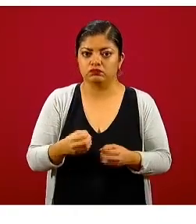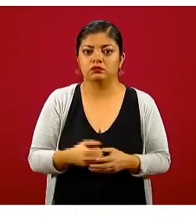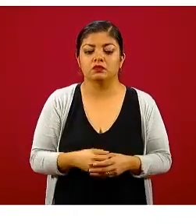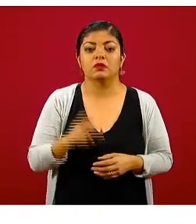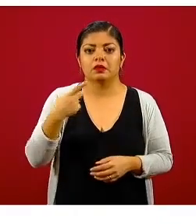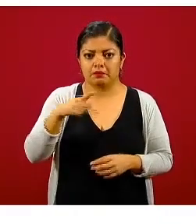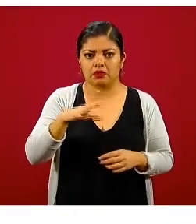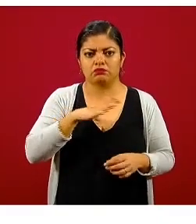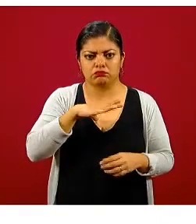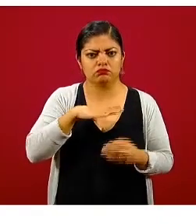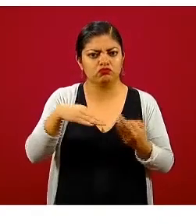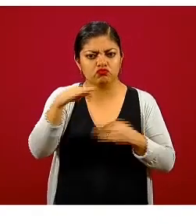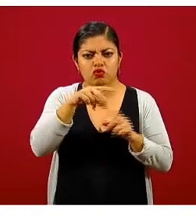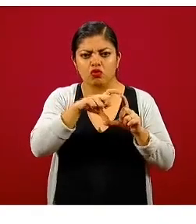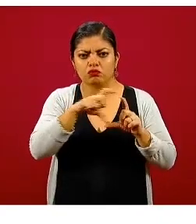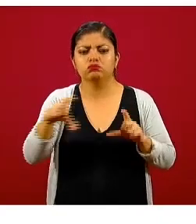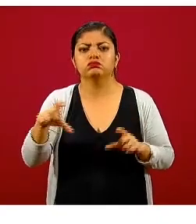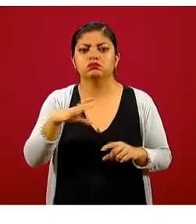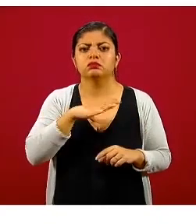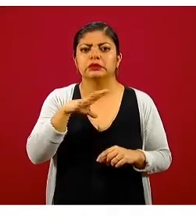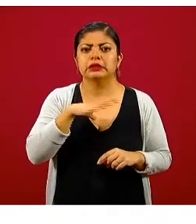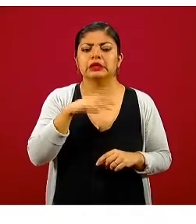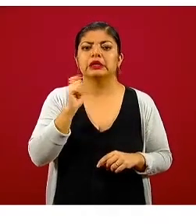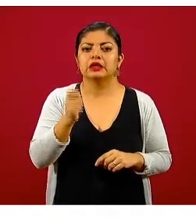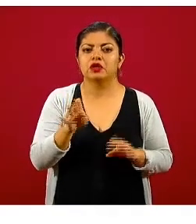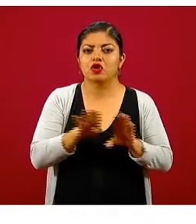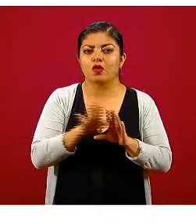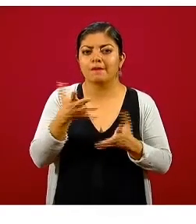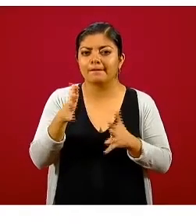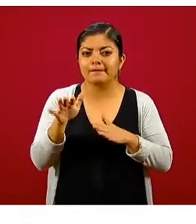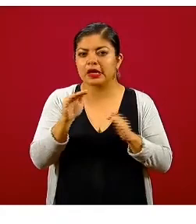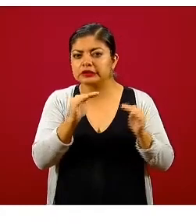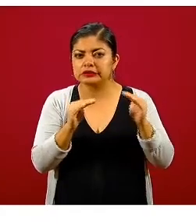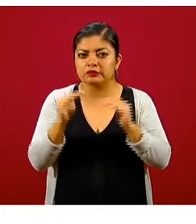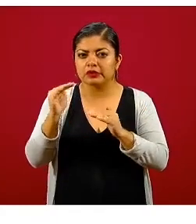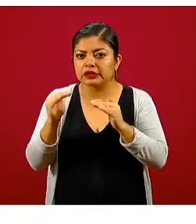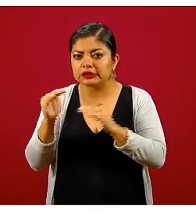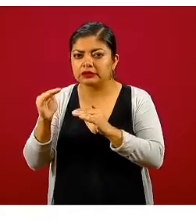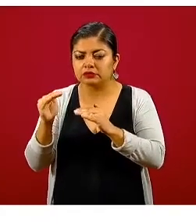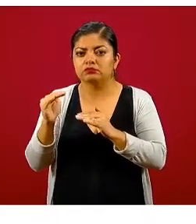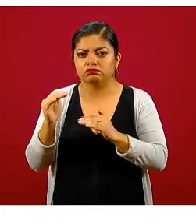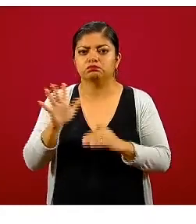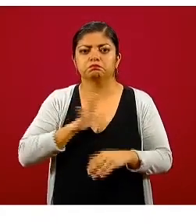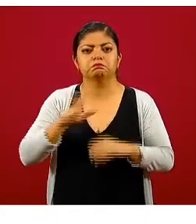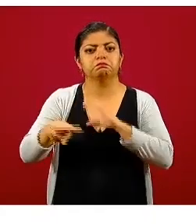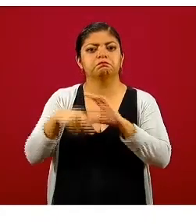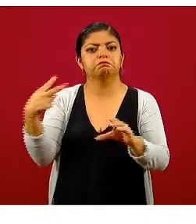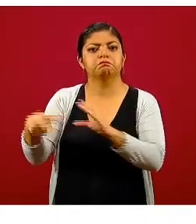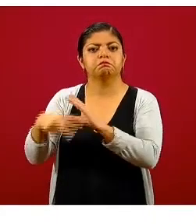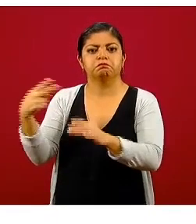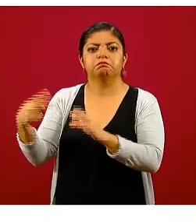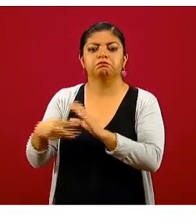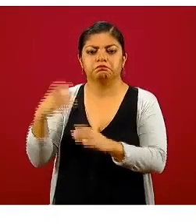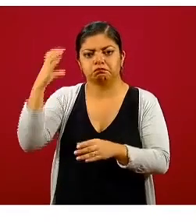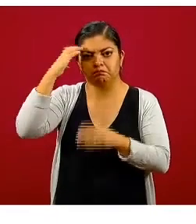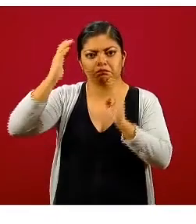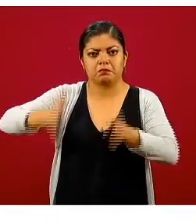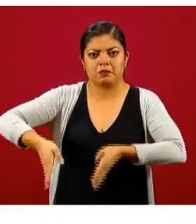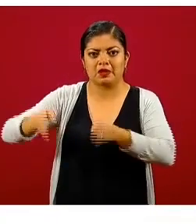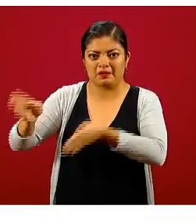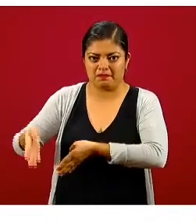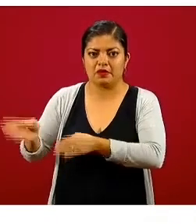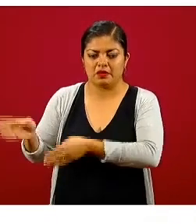en todos ellos también se mantiene una estabilidad en la disponibilidad de este tipo de camas, es